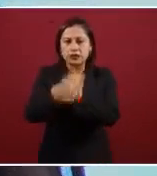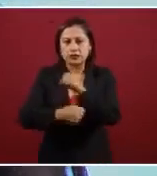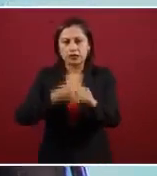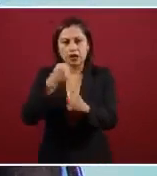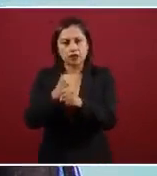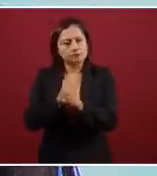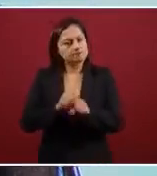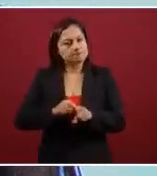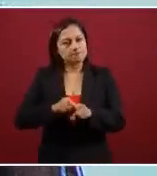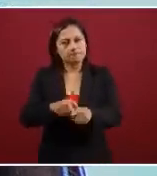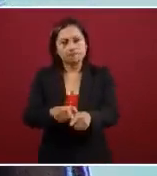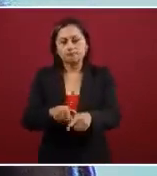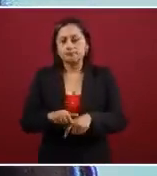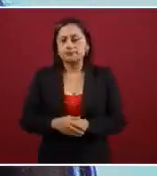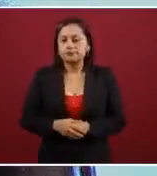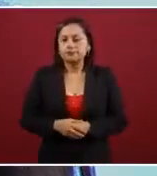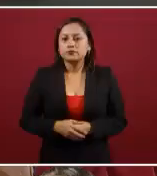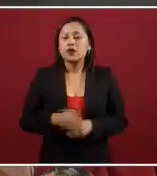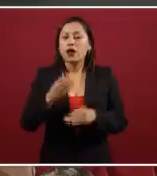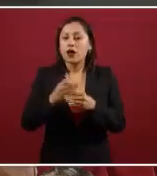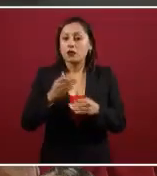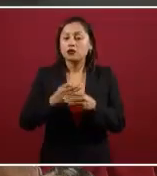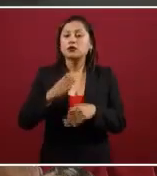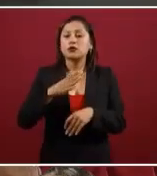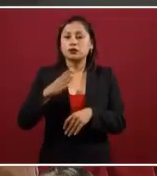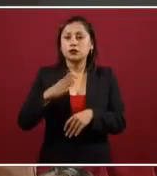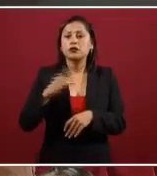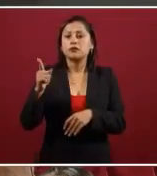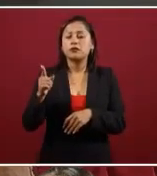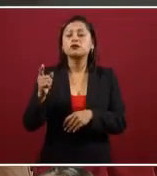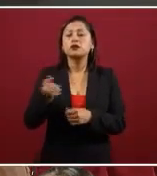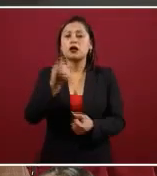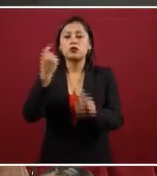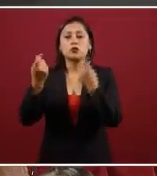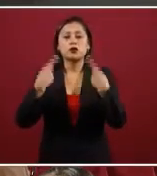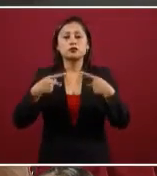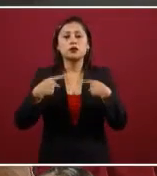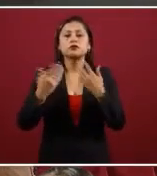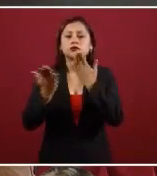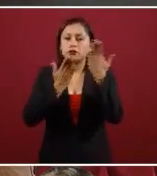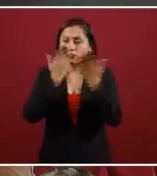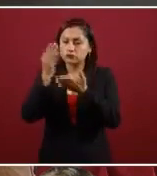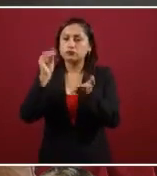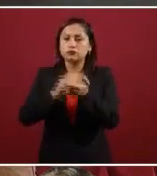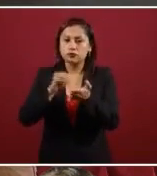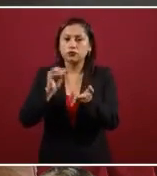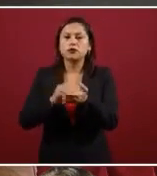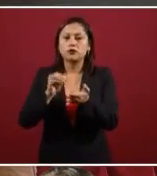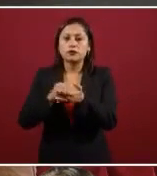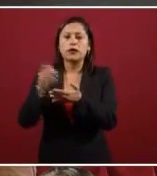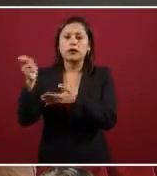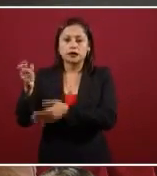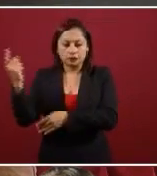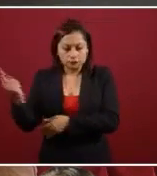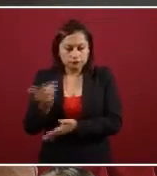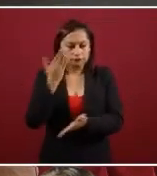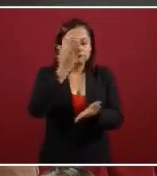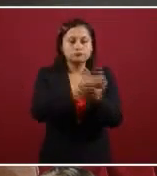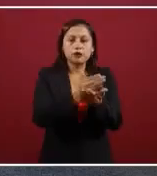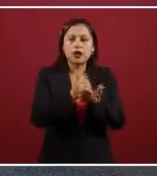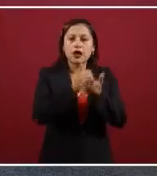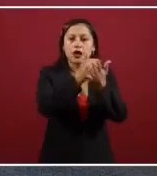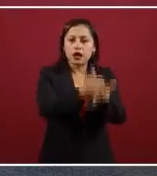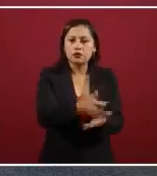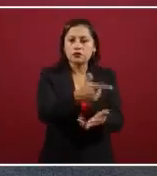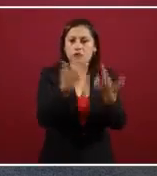Actualmente tenemos a becarios y estos becarios son de esos ejidos, de esas comunidades y de esas rancherías para poder hacer lo